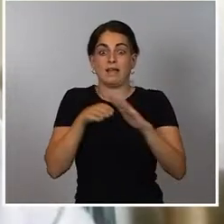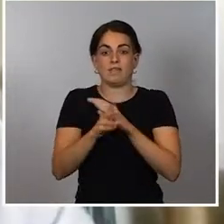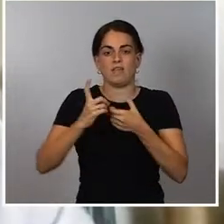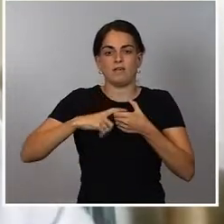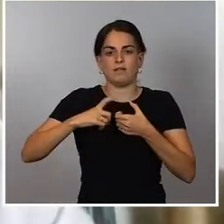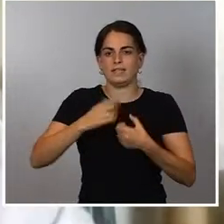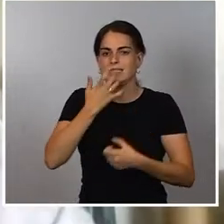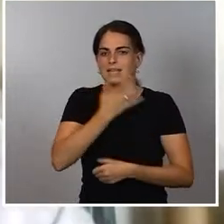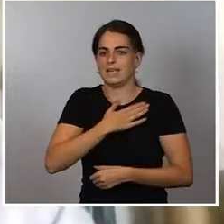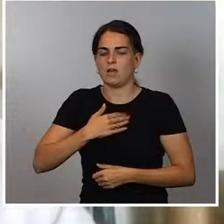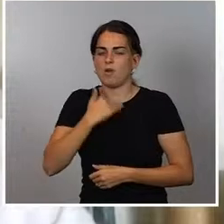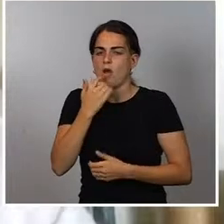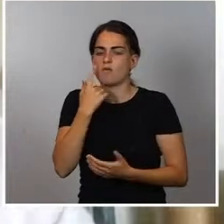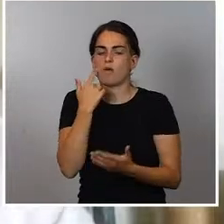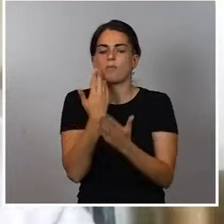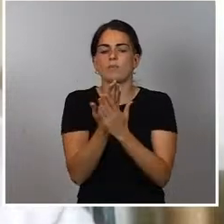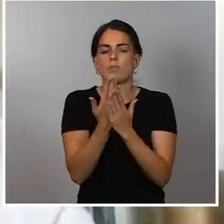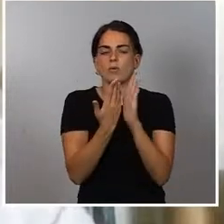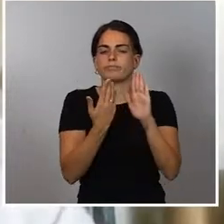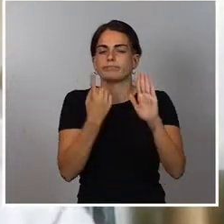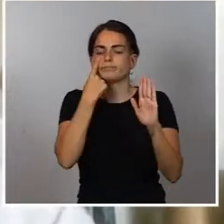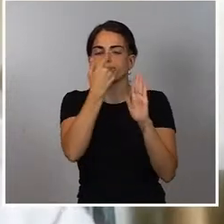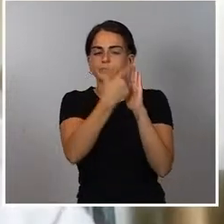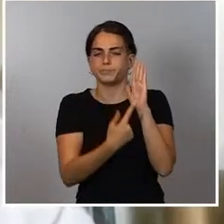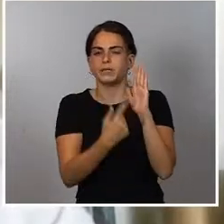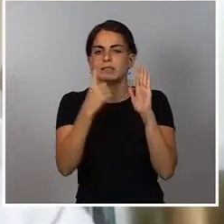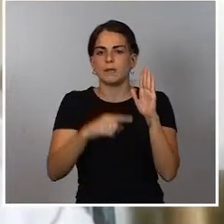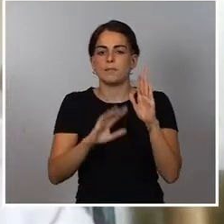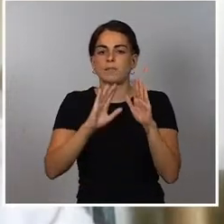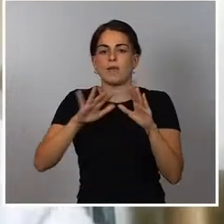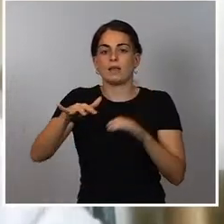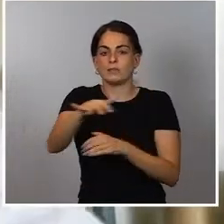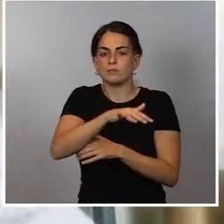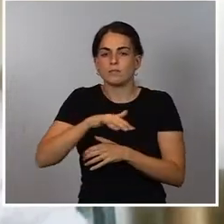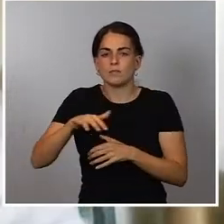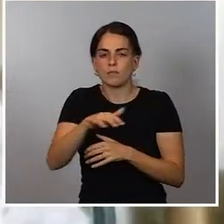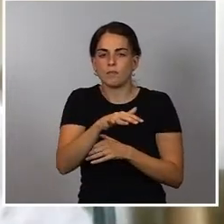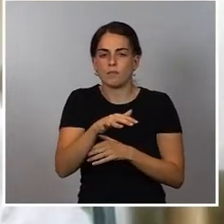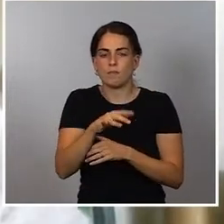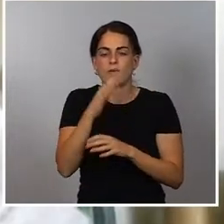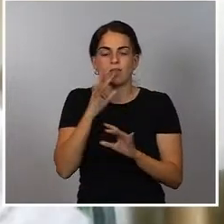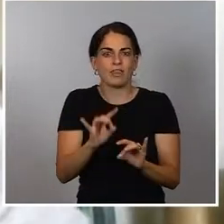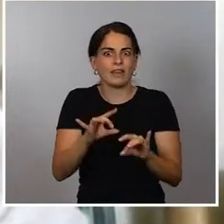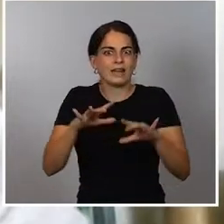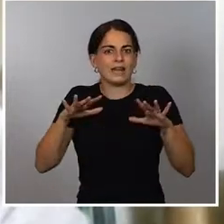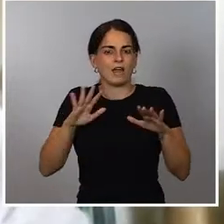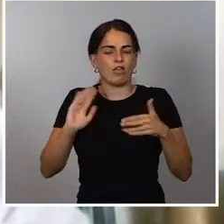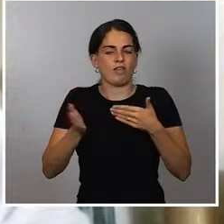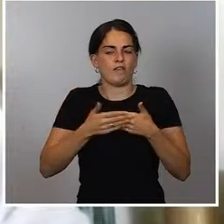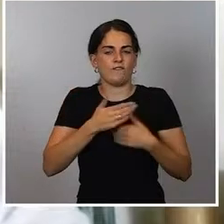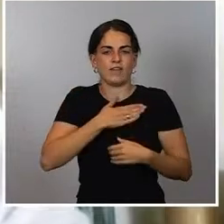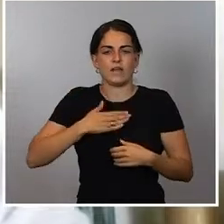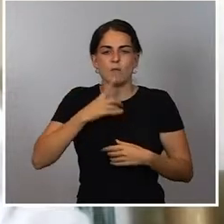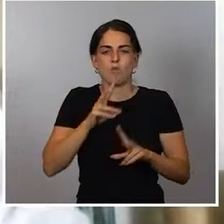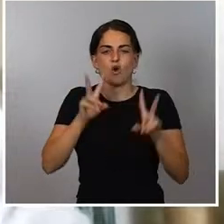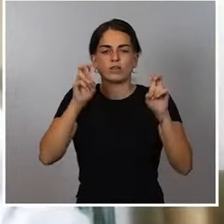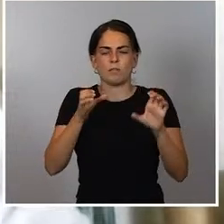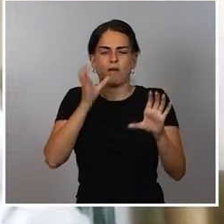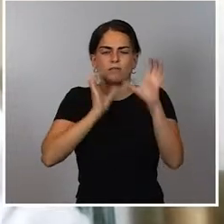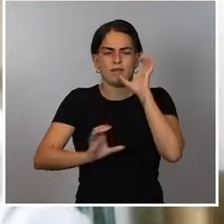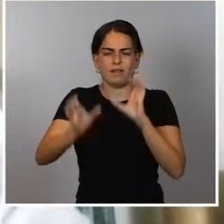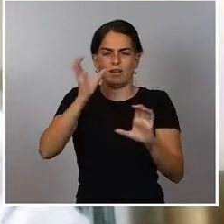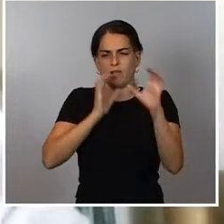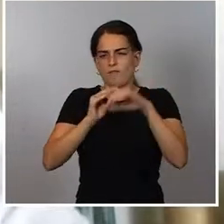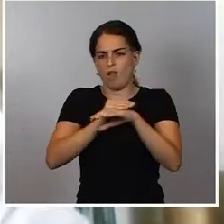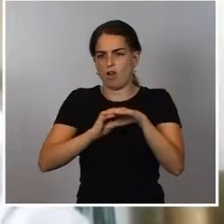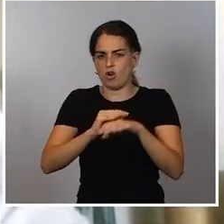también los espacios más susceptibles más delicados para el tema del botellón bueno quería pedir una valoración sobre